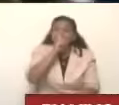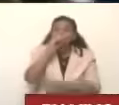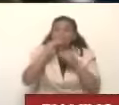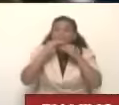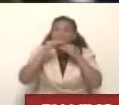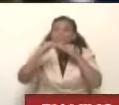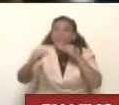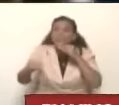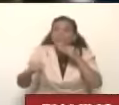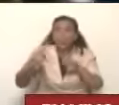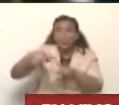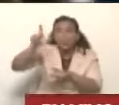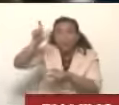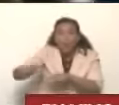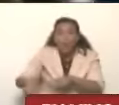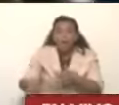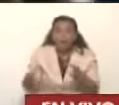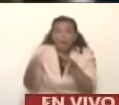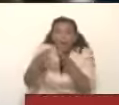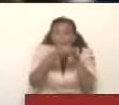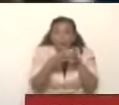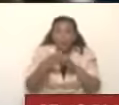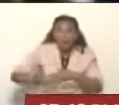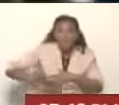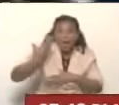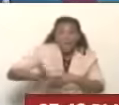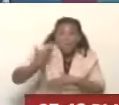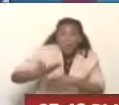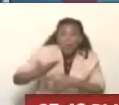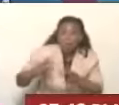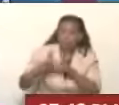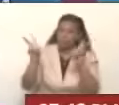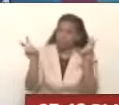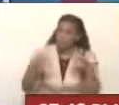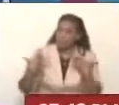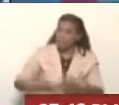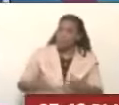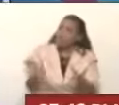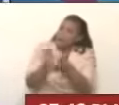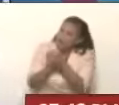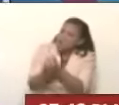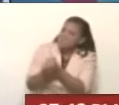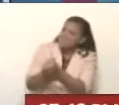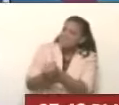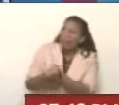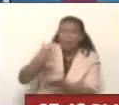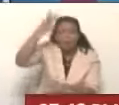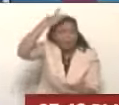Cuando él estaba en las reuniones más importantes de todos los grandes temas,